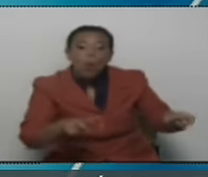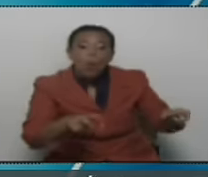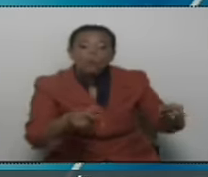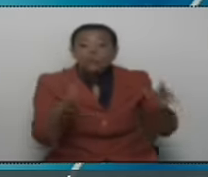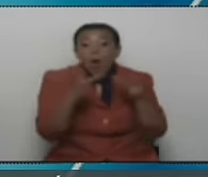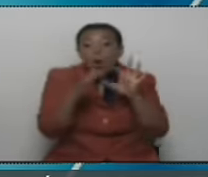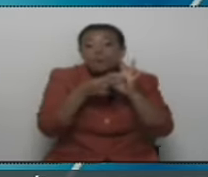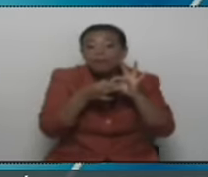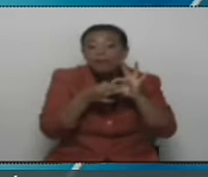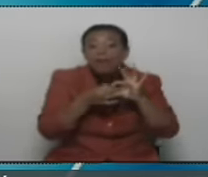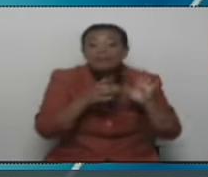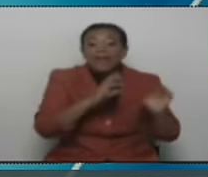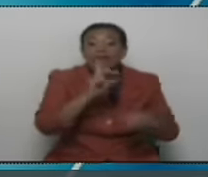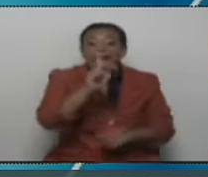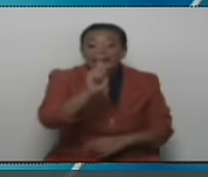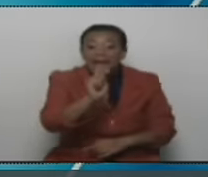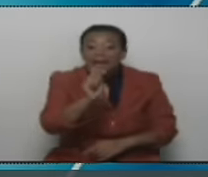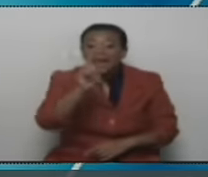Aragua.